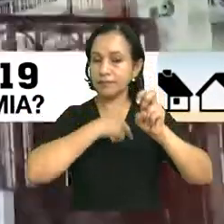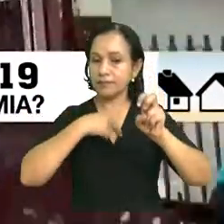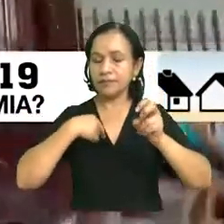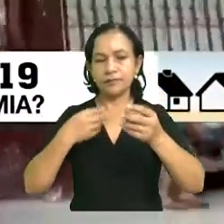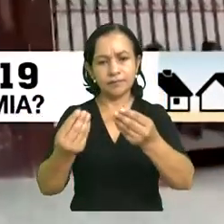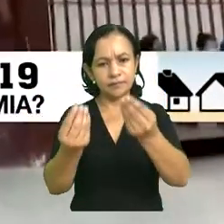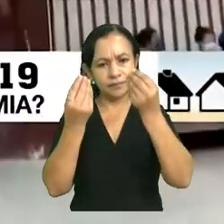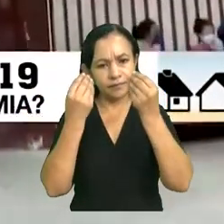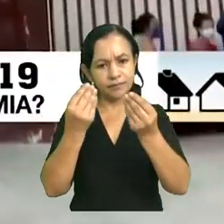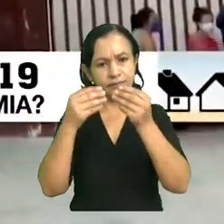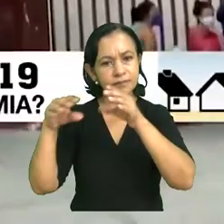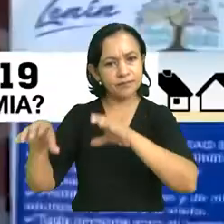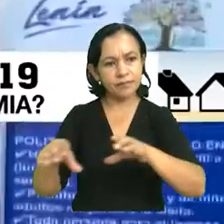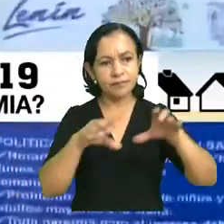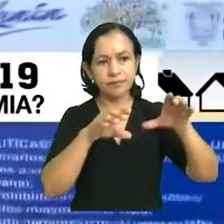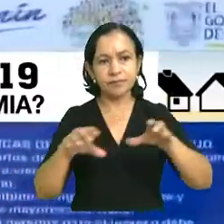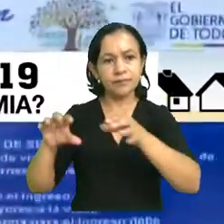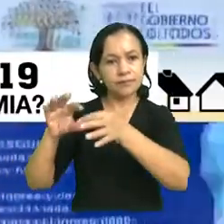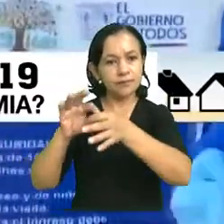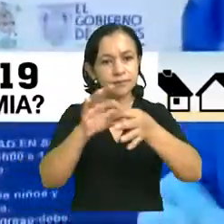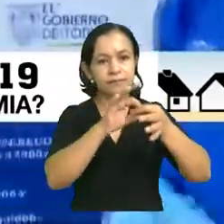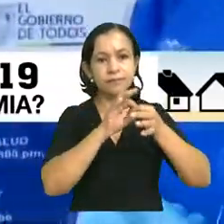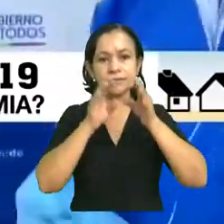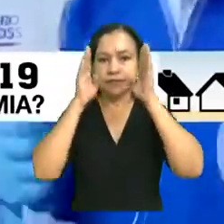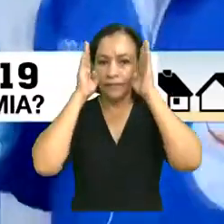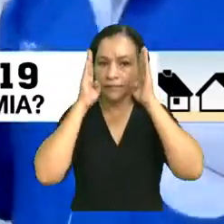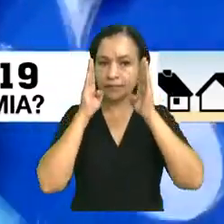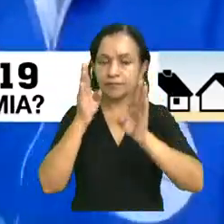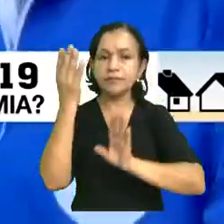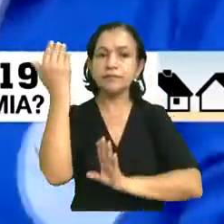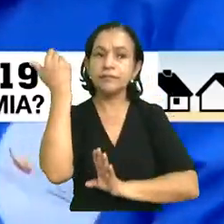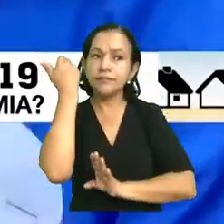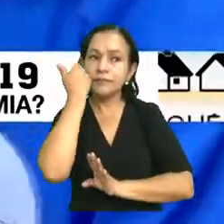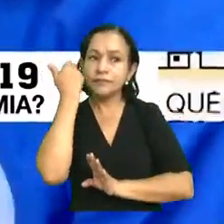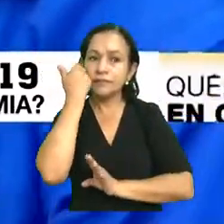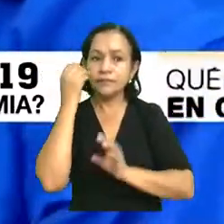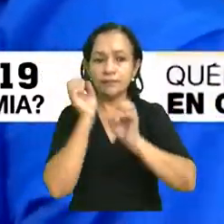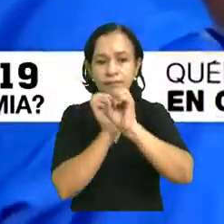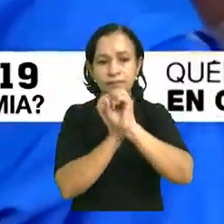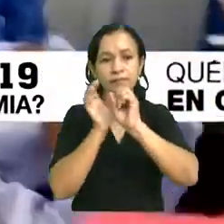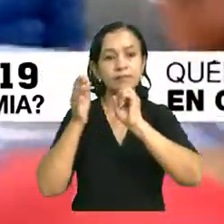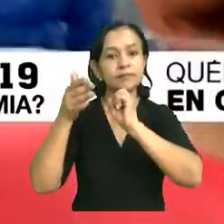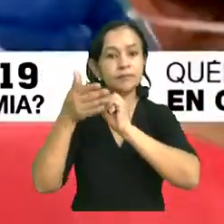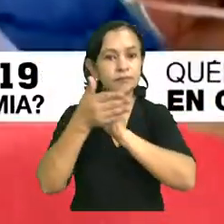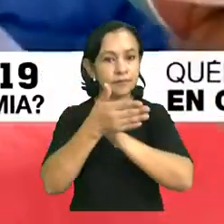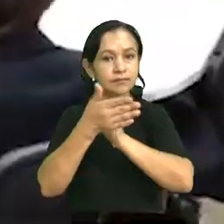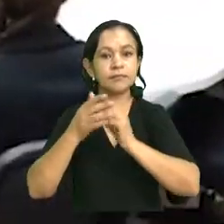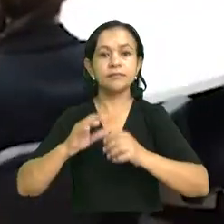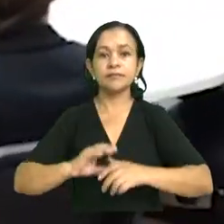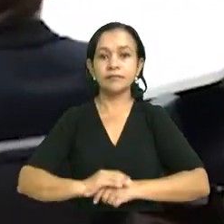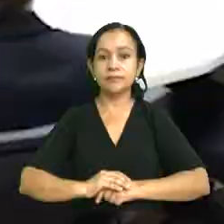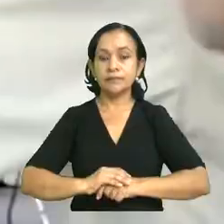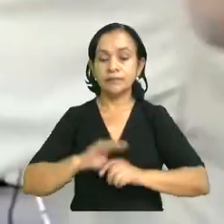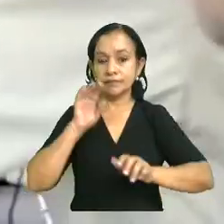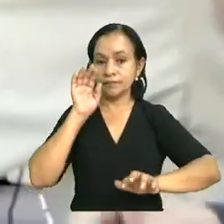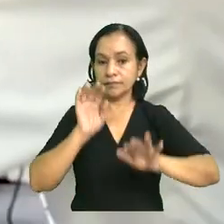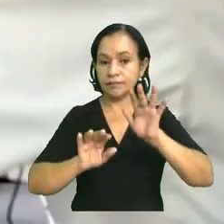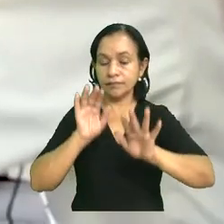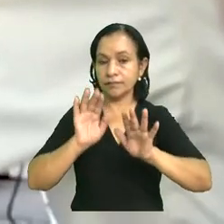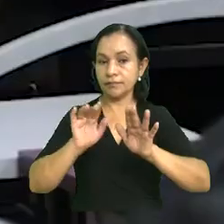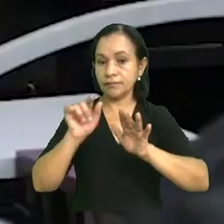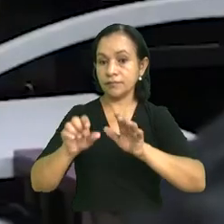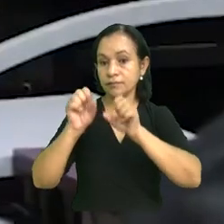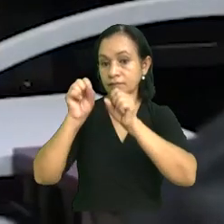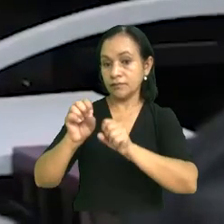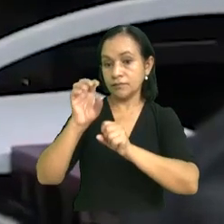múltiples acciones de manera conjunta a fin de atender la pandemia ocasionada por el coronavirus. El secretario general del Sistema